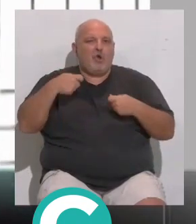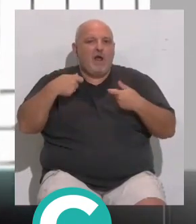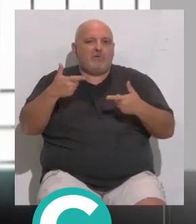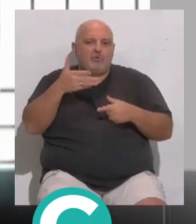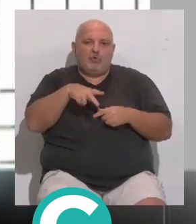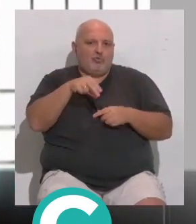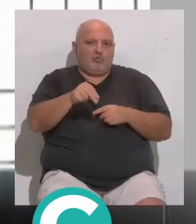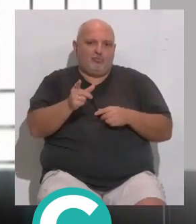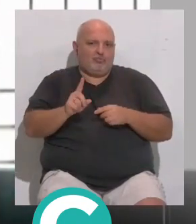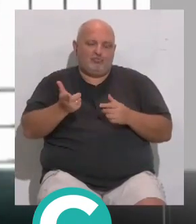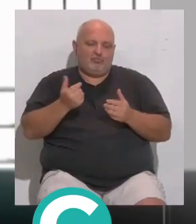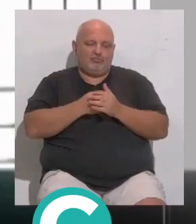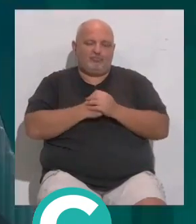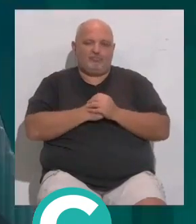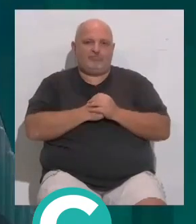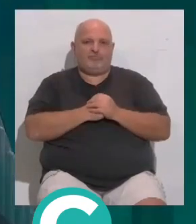muerte.